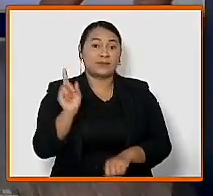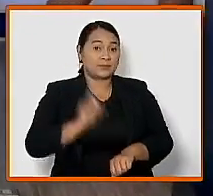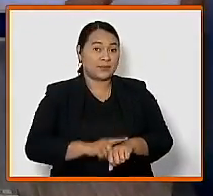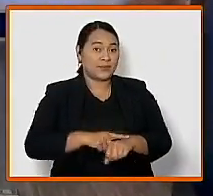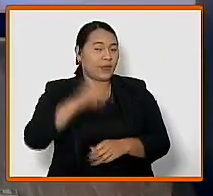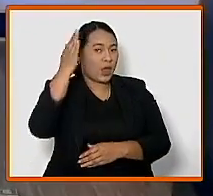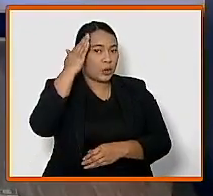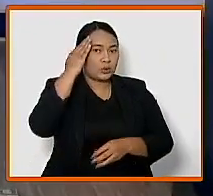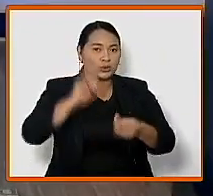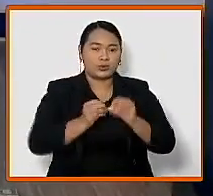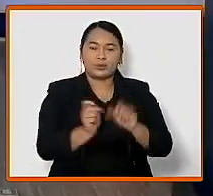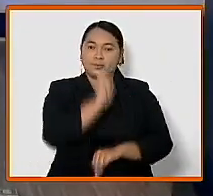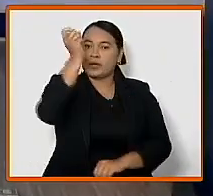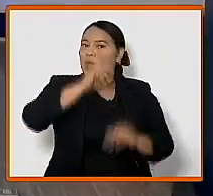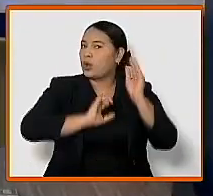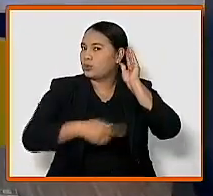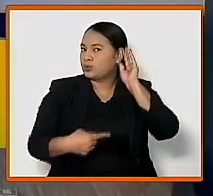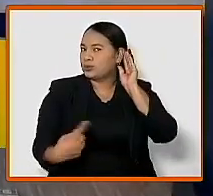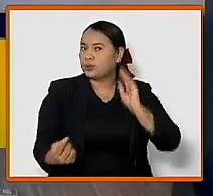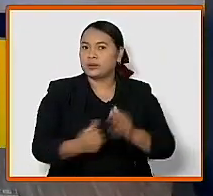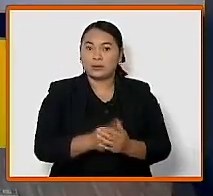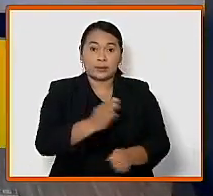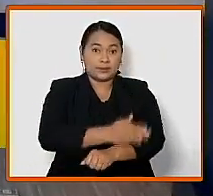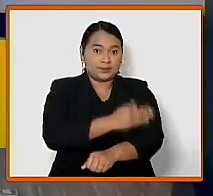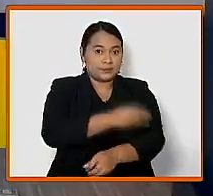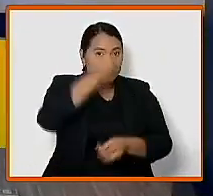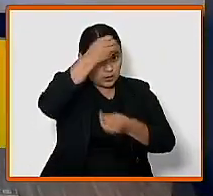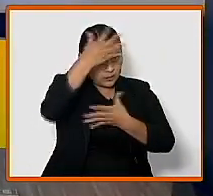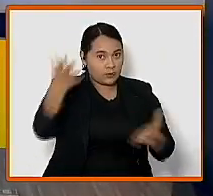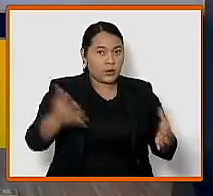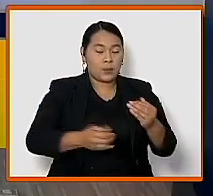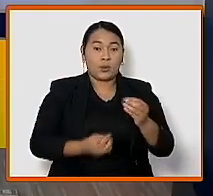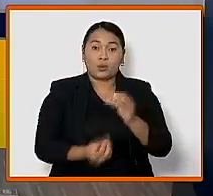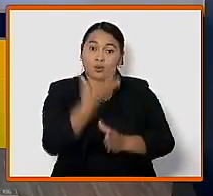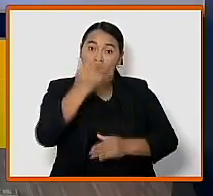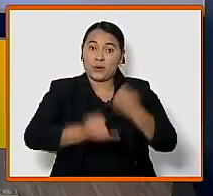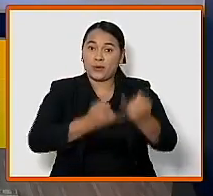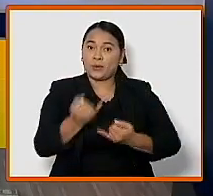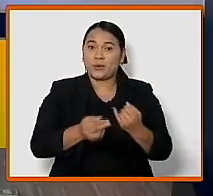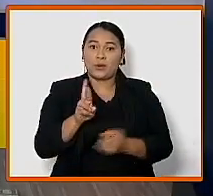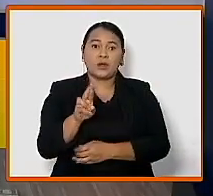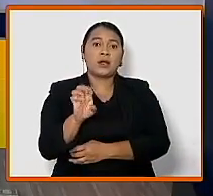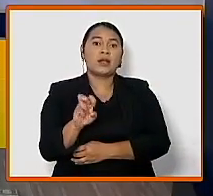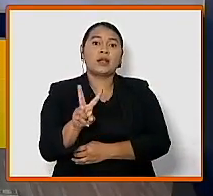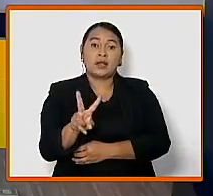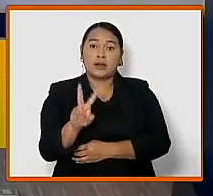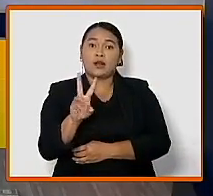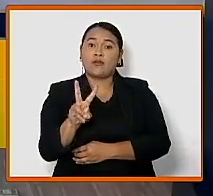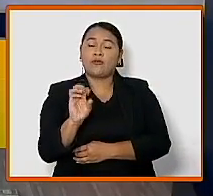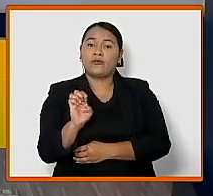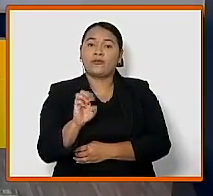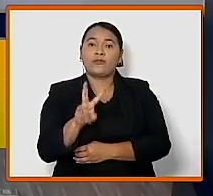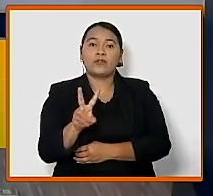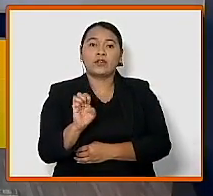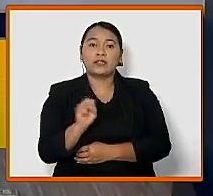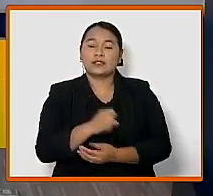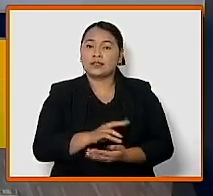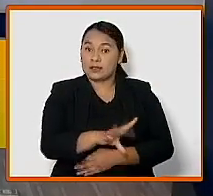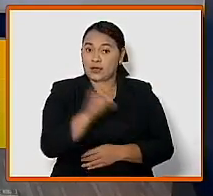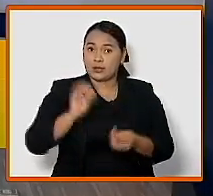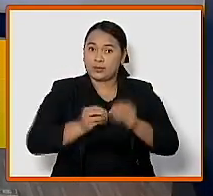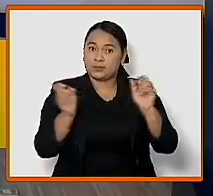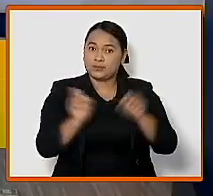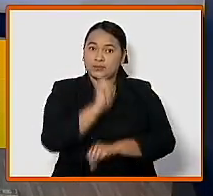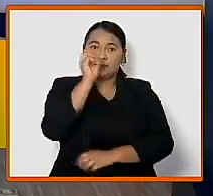conocer tu número ganador en diaria. Pero antes te comento que con el nuevo juego de revés, podés pedir tu jugada favorita, el 00 al 99, por tan